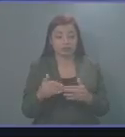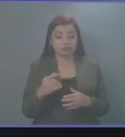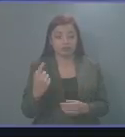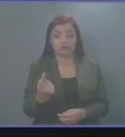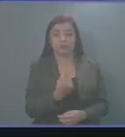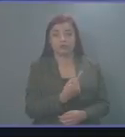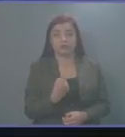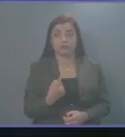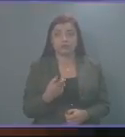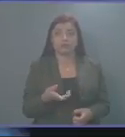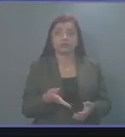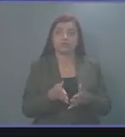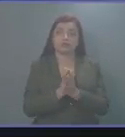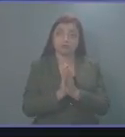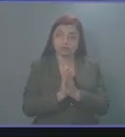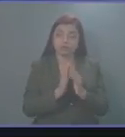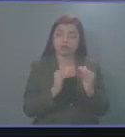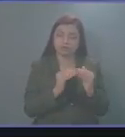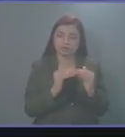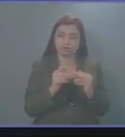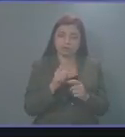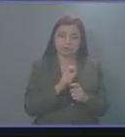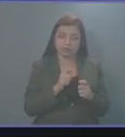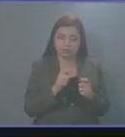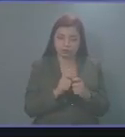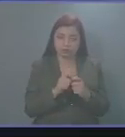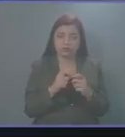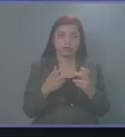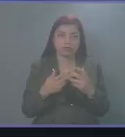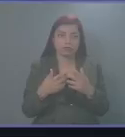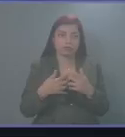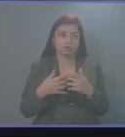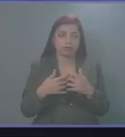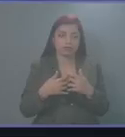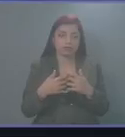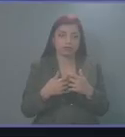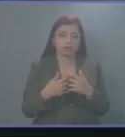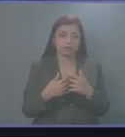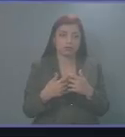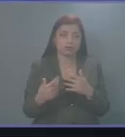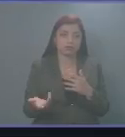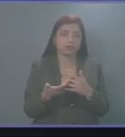que lo soliciten y en especial a las micro, pequeñas,